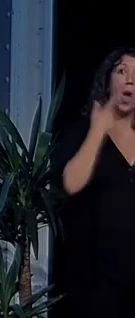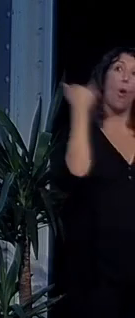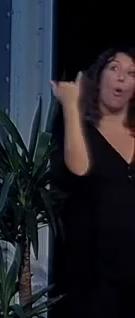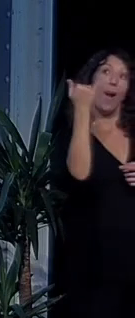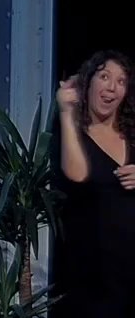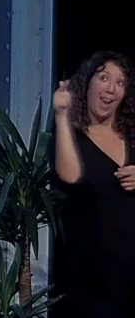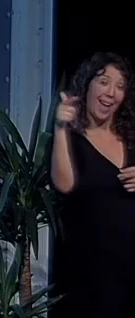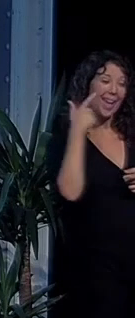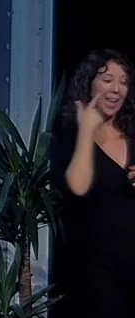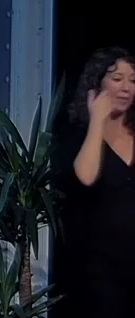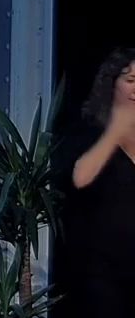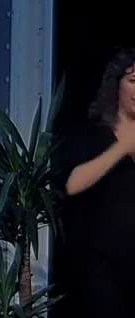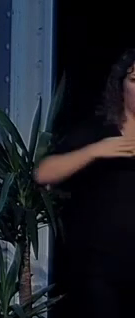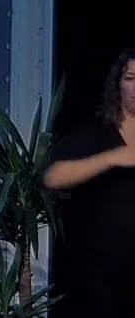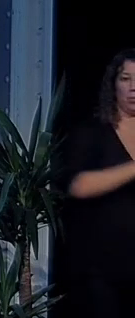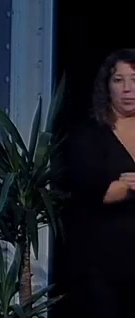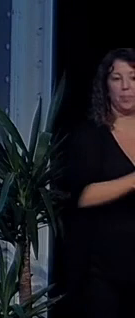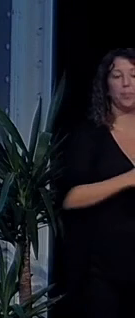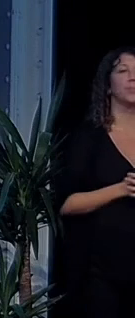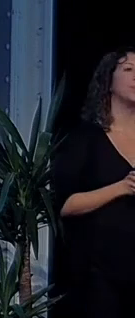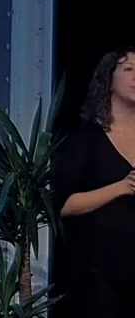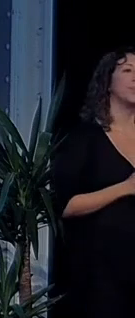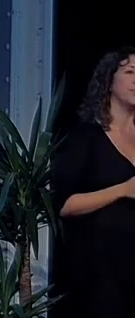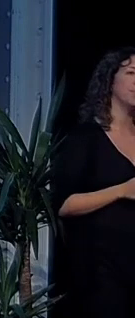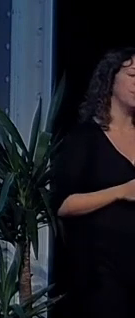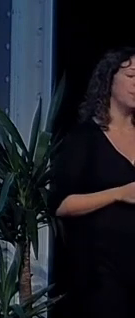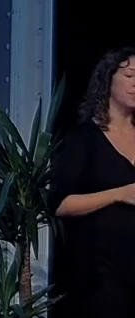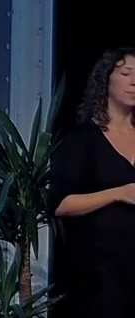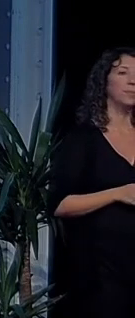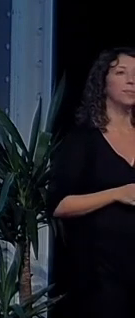¿no? Claro, la cuestión es